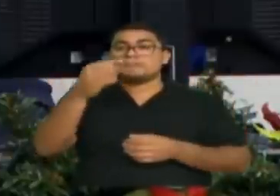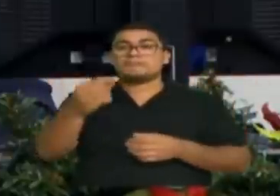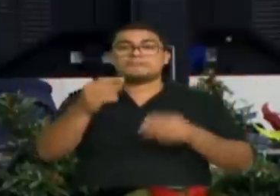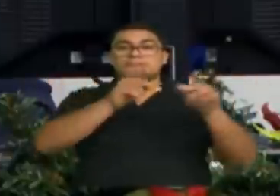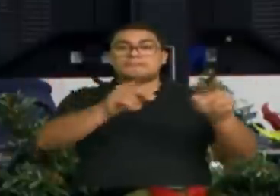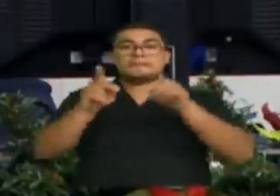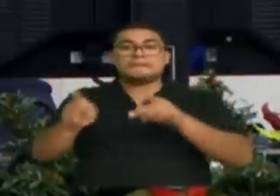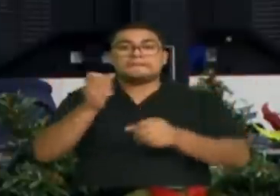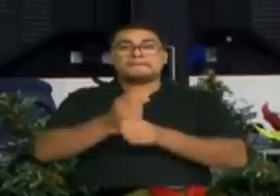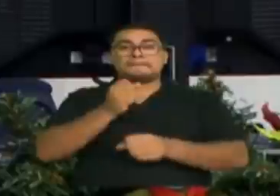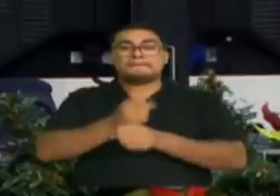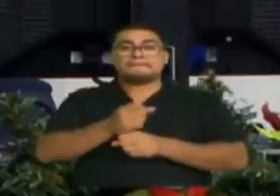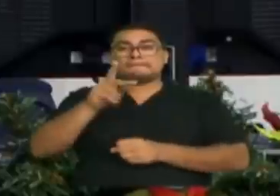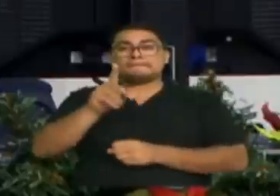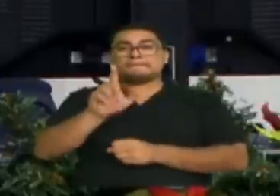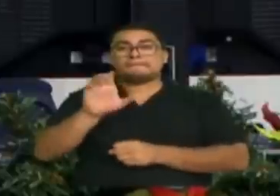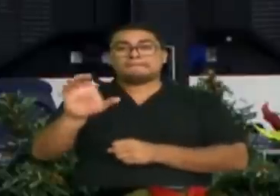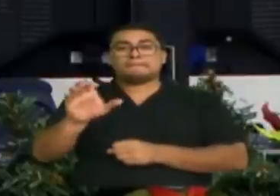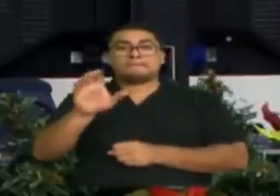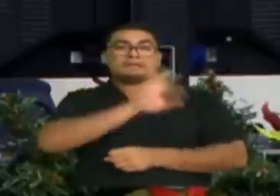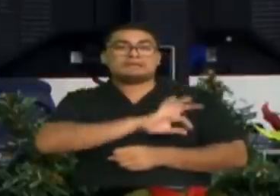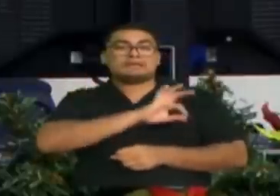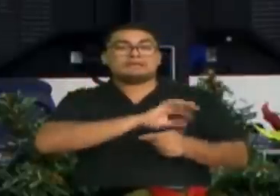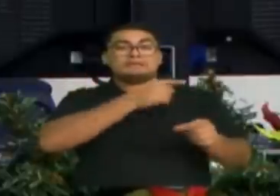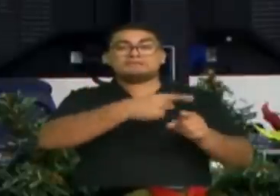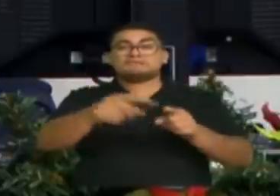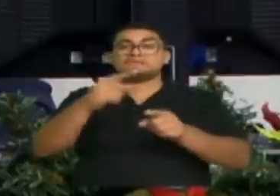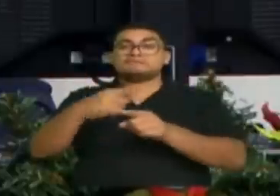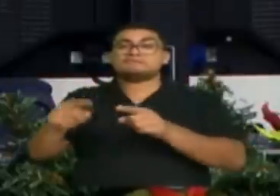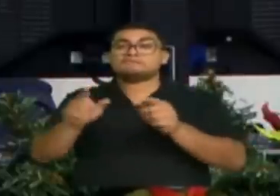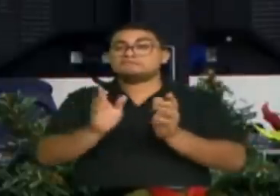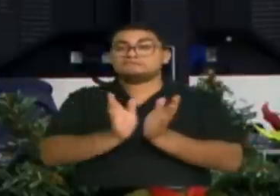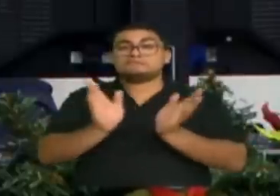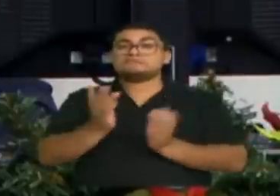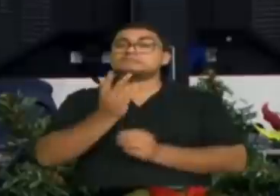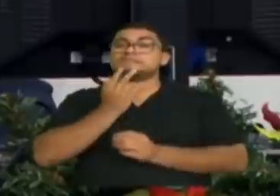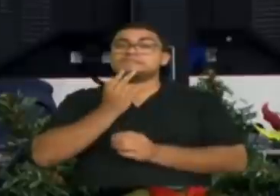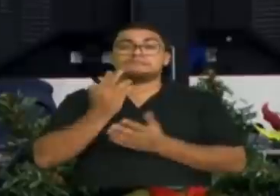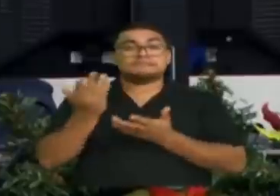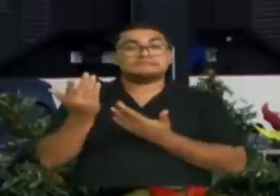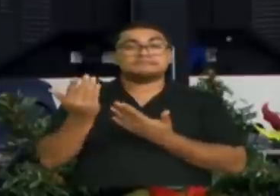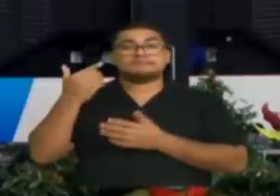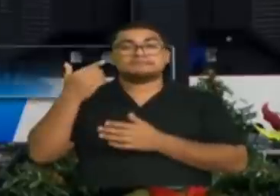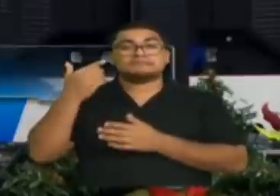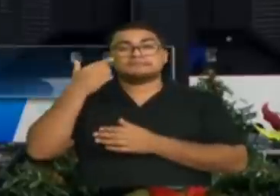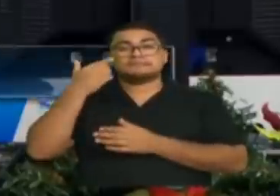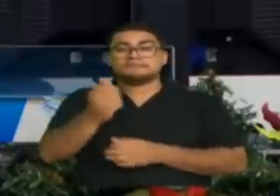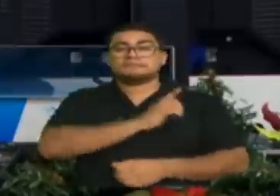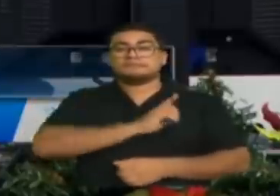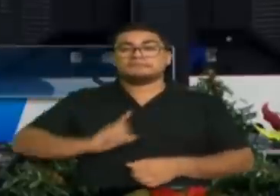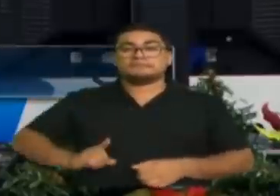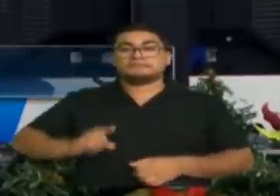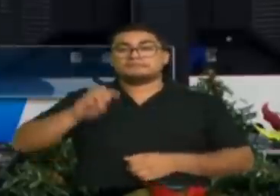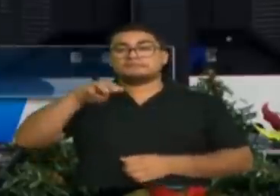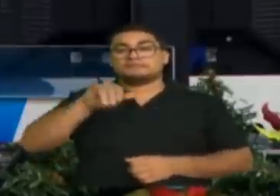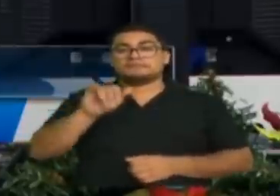los trabajadores del PLC sus salarios y prestaciones sociales hasta que reconocieran al diputado